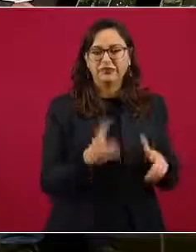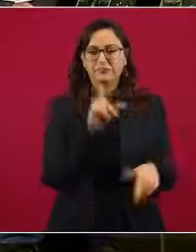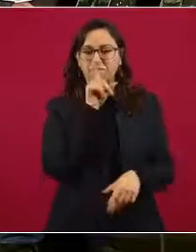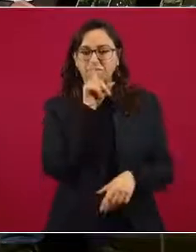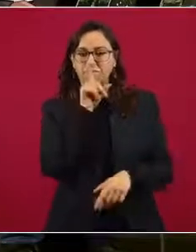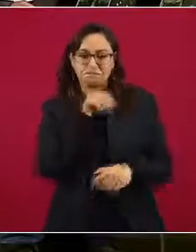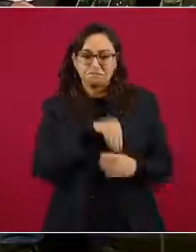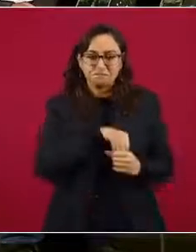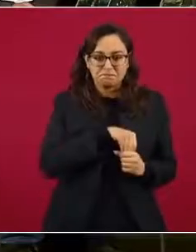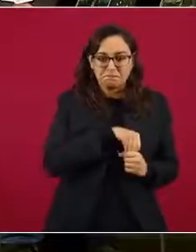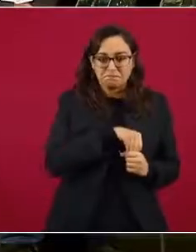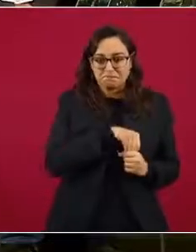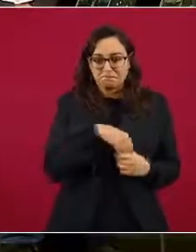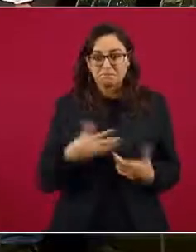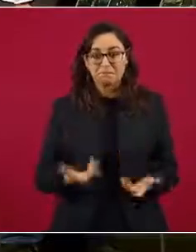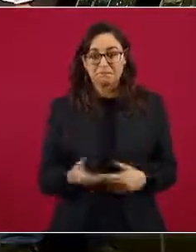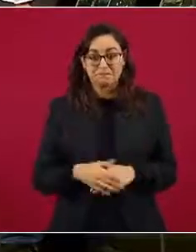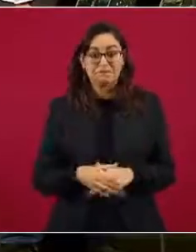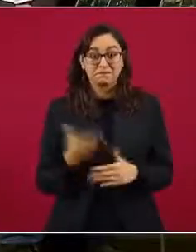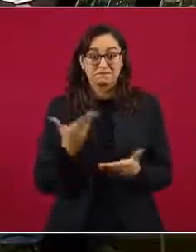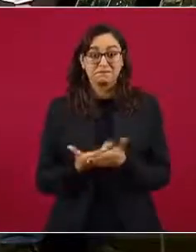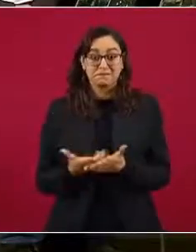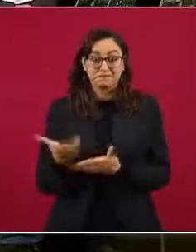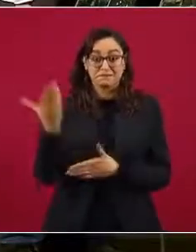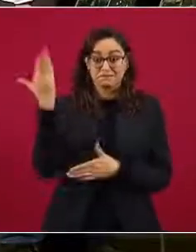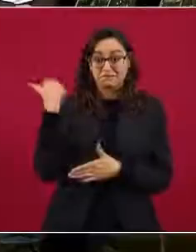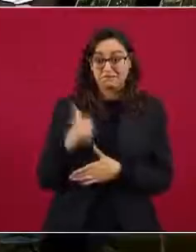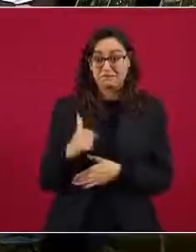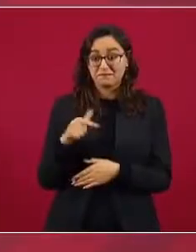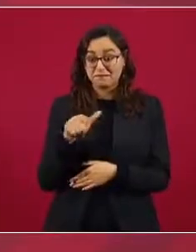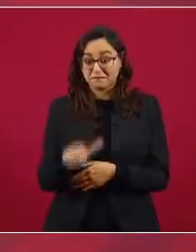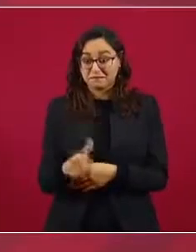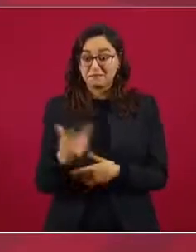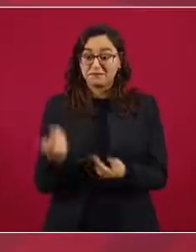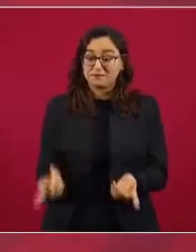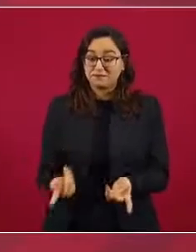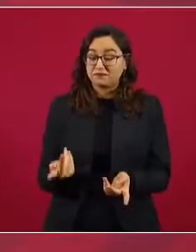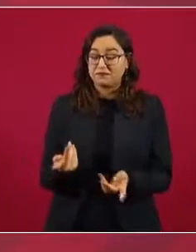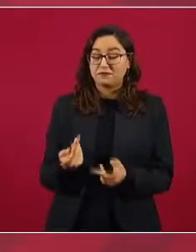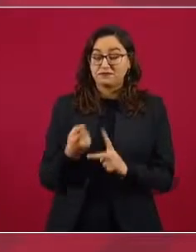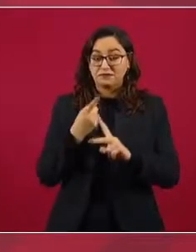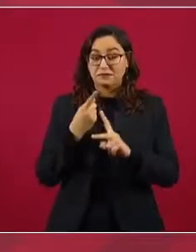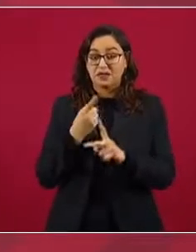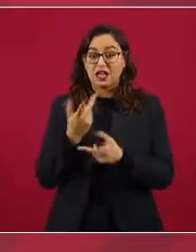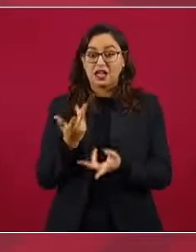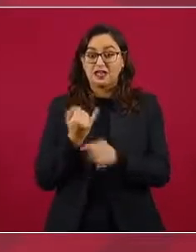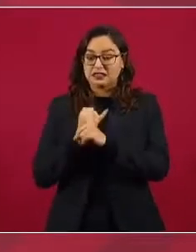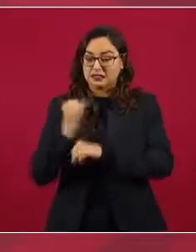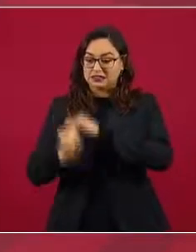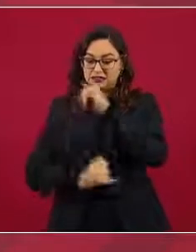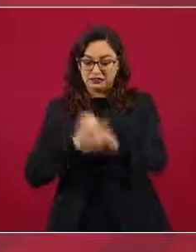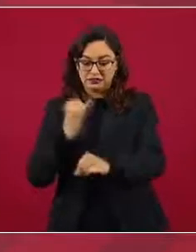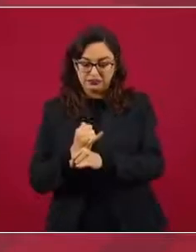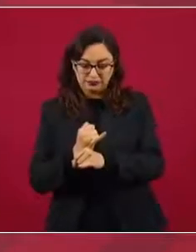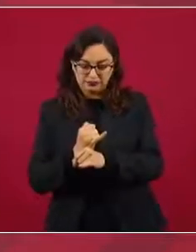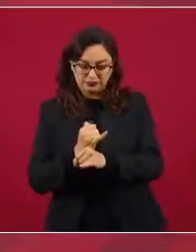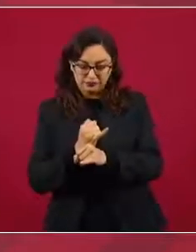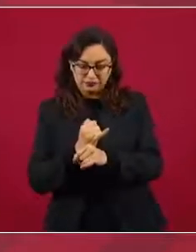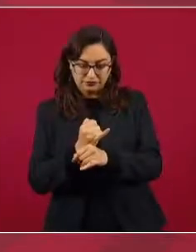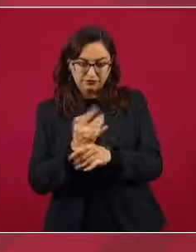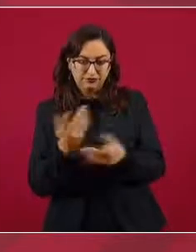para medir el grado de corrupción de los países, y en el caso de México dejaba una